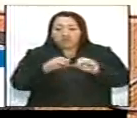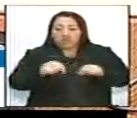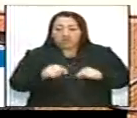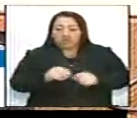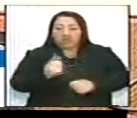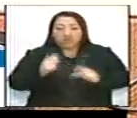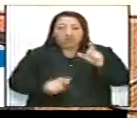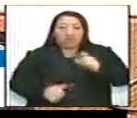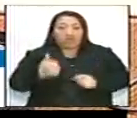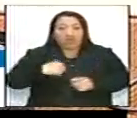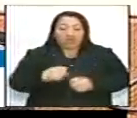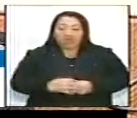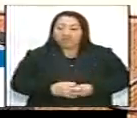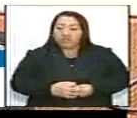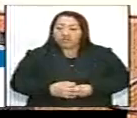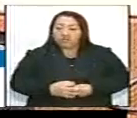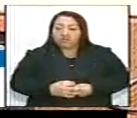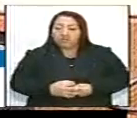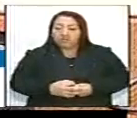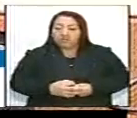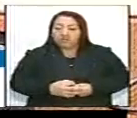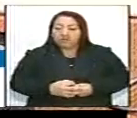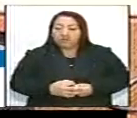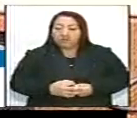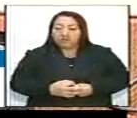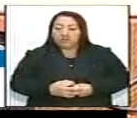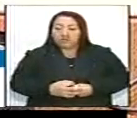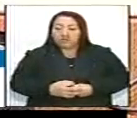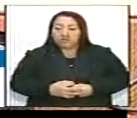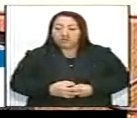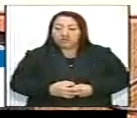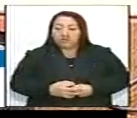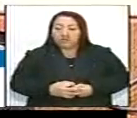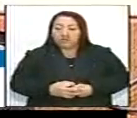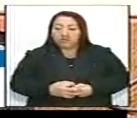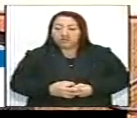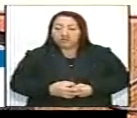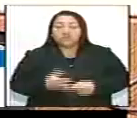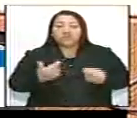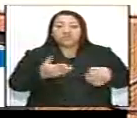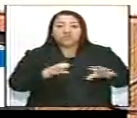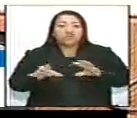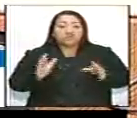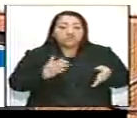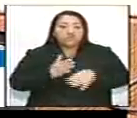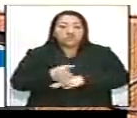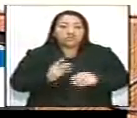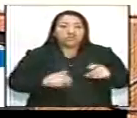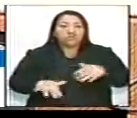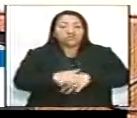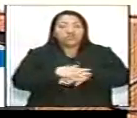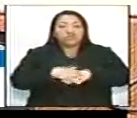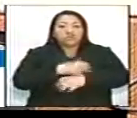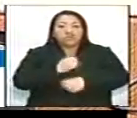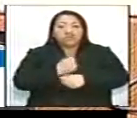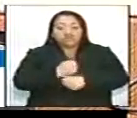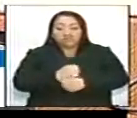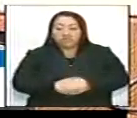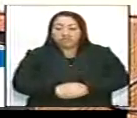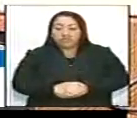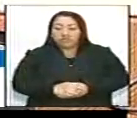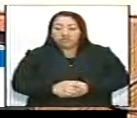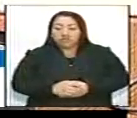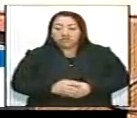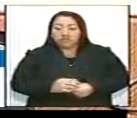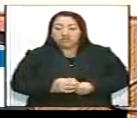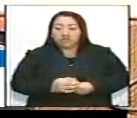los alcaldes, en donde se ha hecho un enfoque de intervención territorial, de gestión territorial, liderados